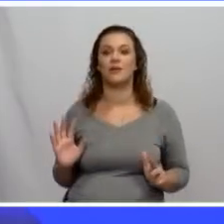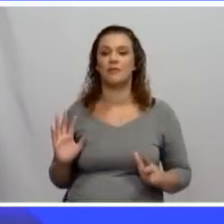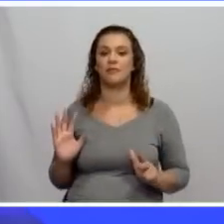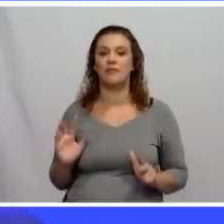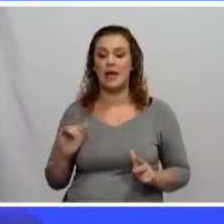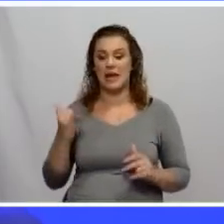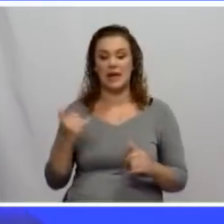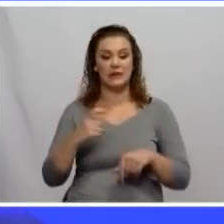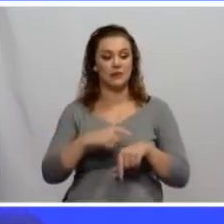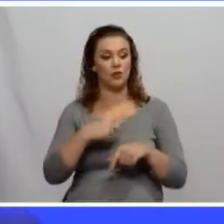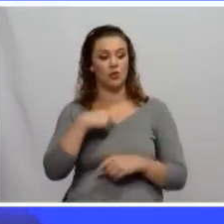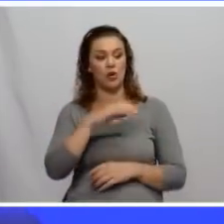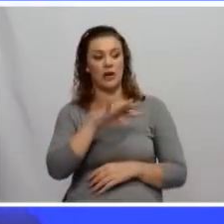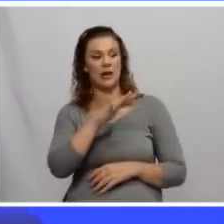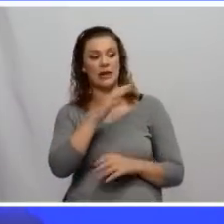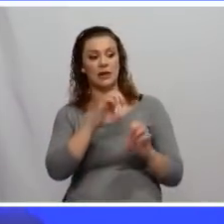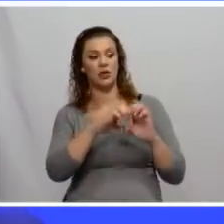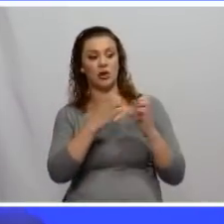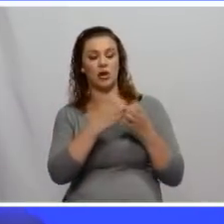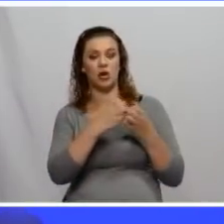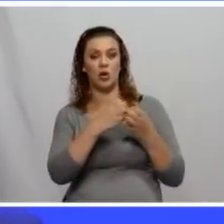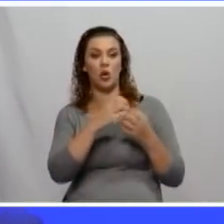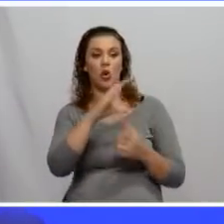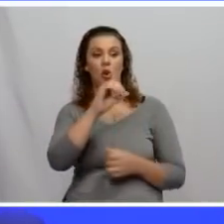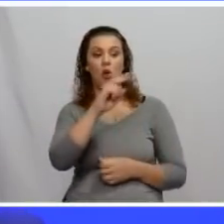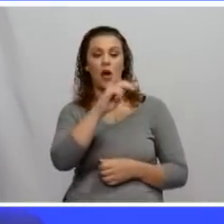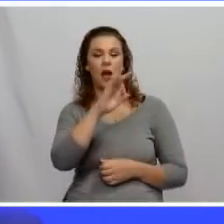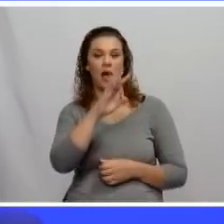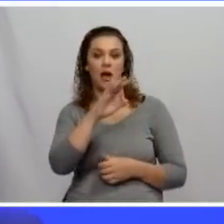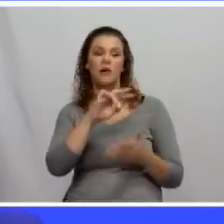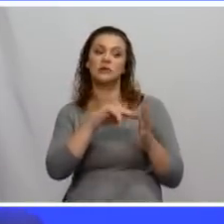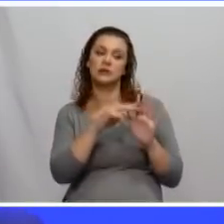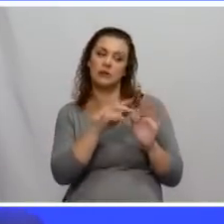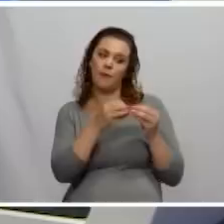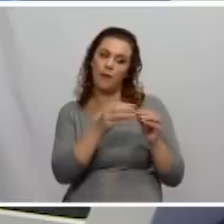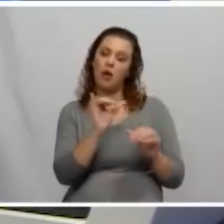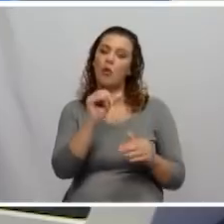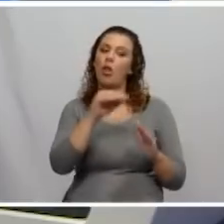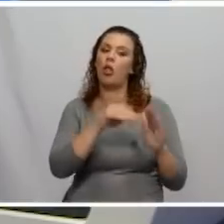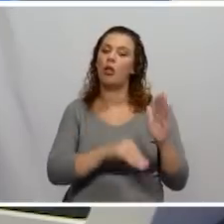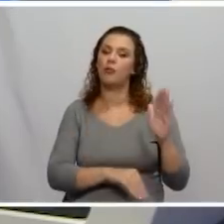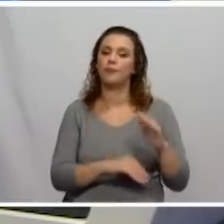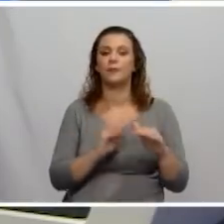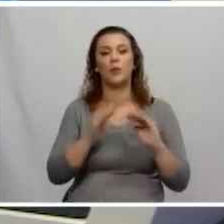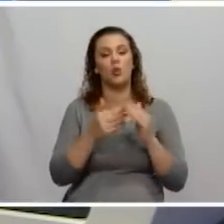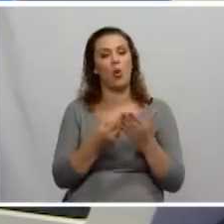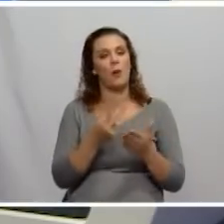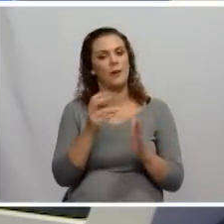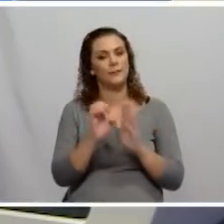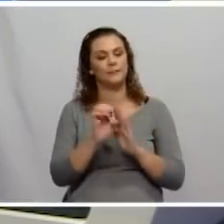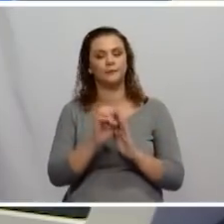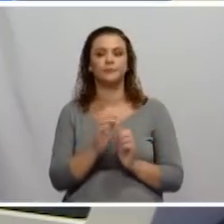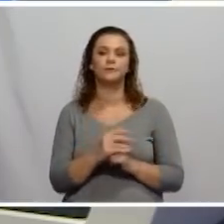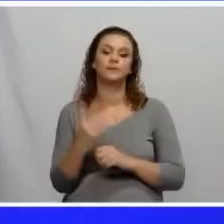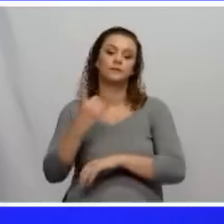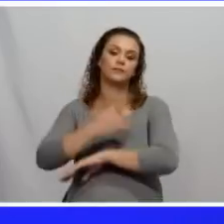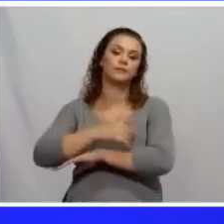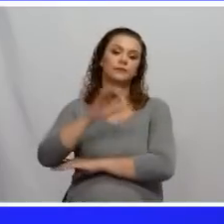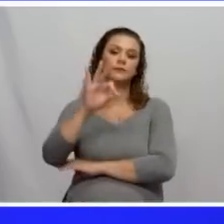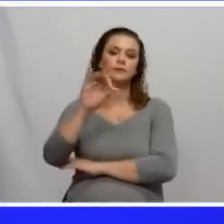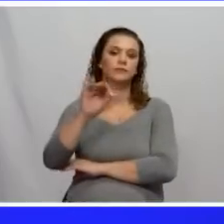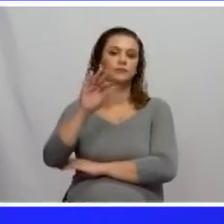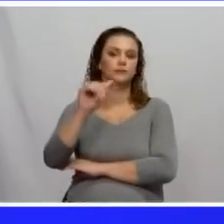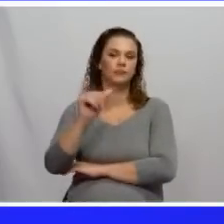seamos en este momento la quinta selección de Concacaf Está también en alitas de cucarachas Sí pero todo cuenta por ejemplo vienen fecha FIFA